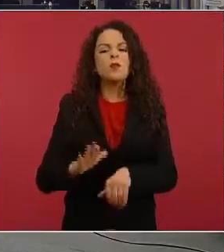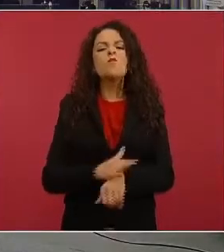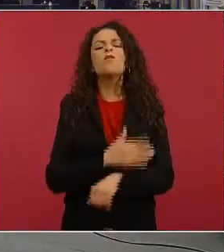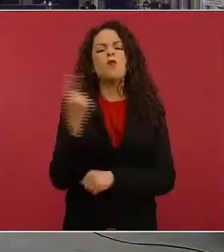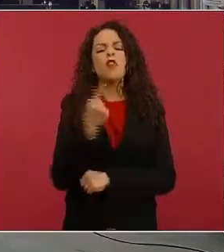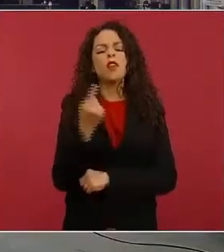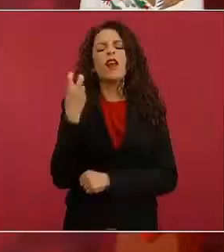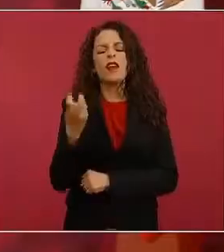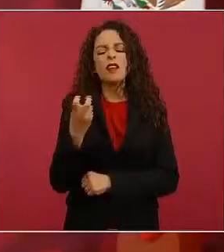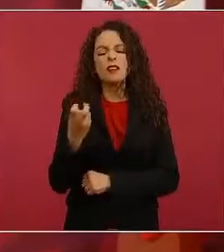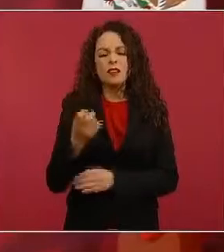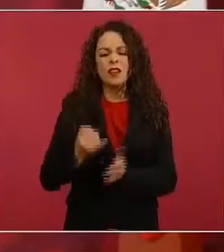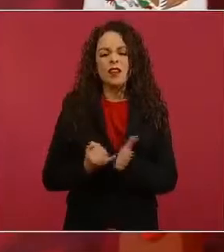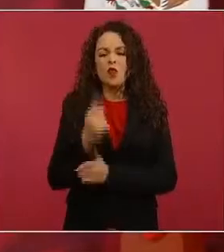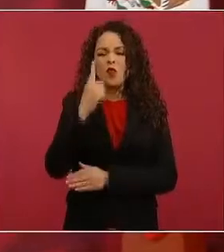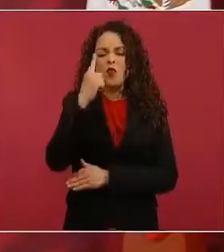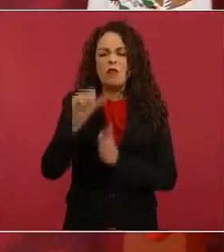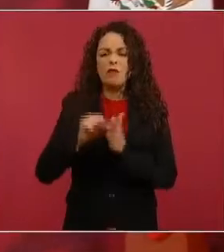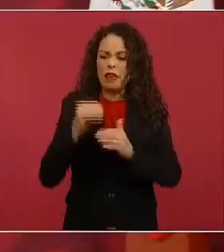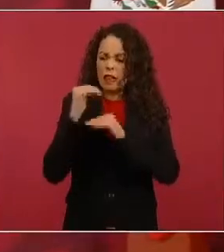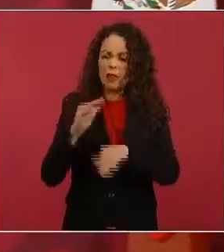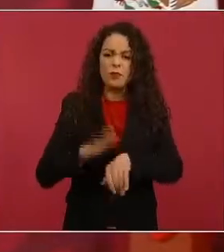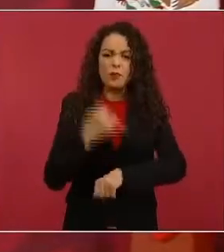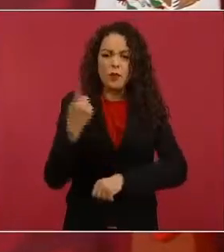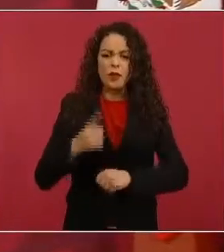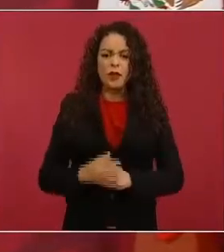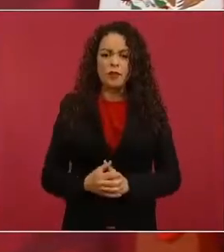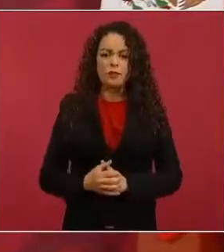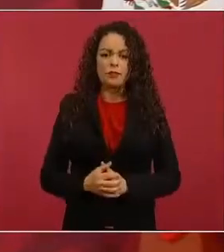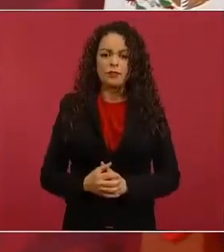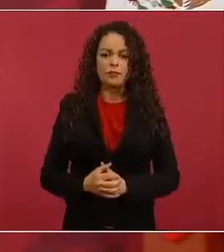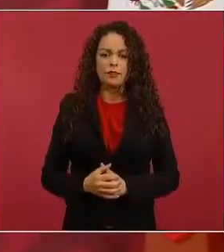es esto? Porque Sempra